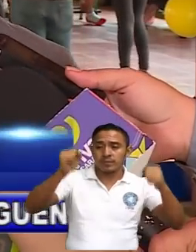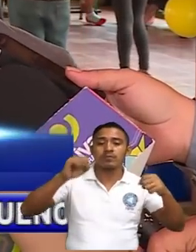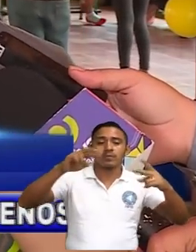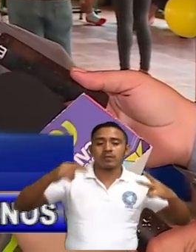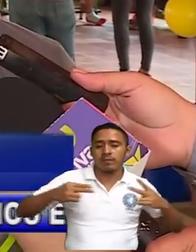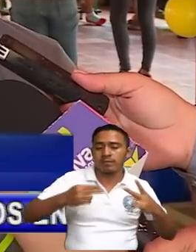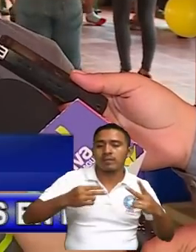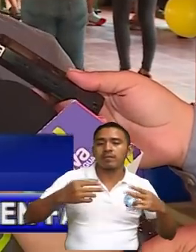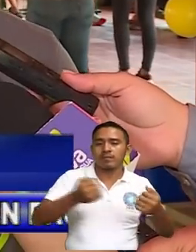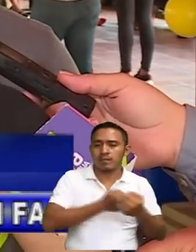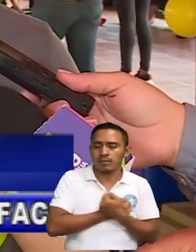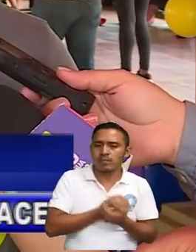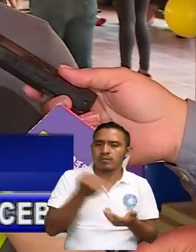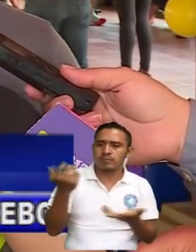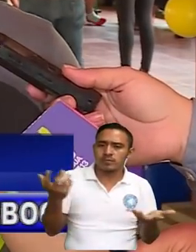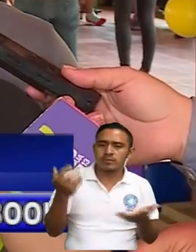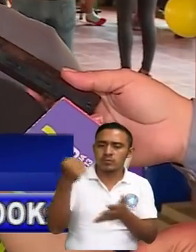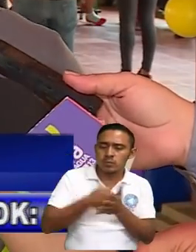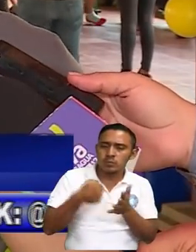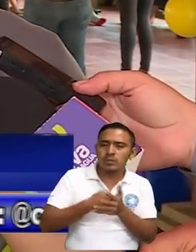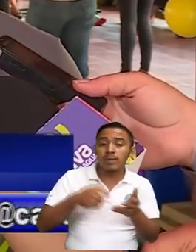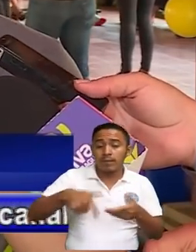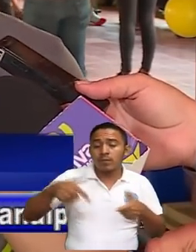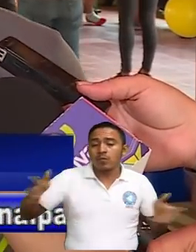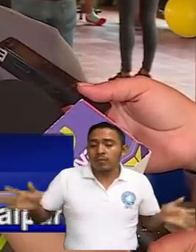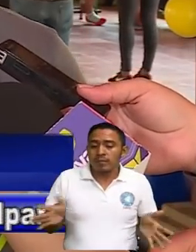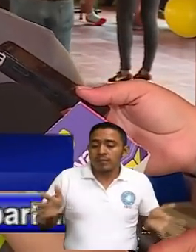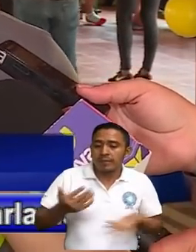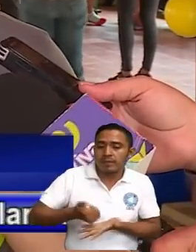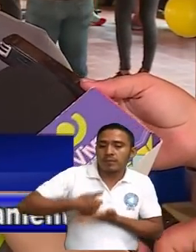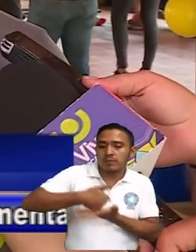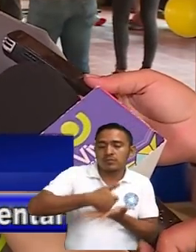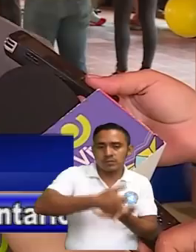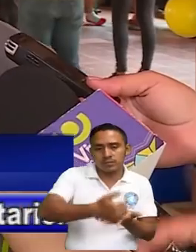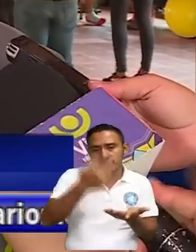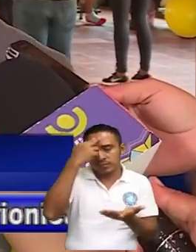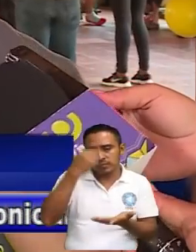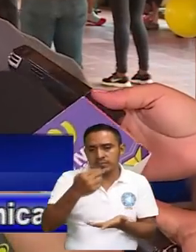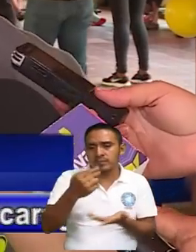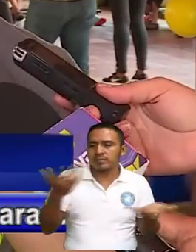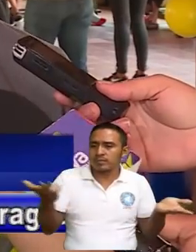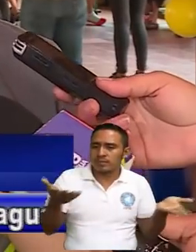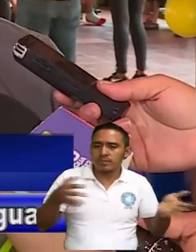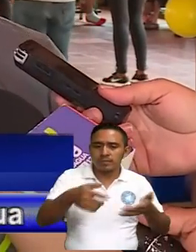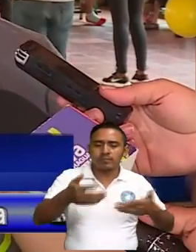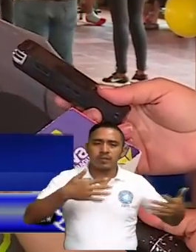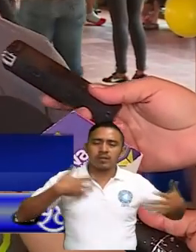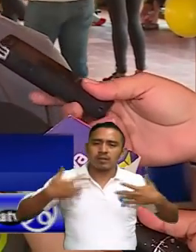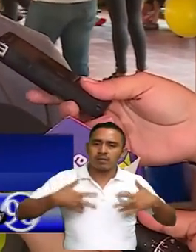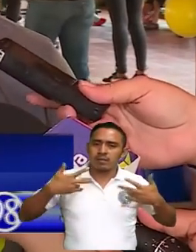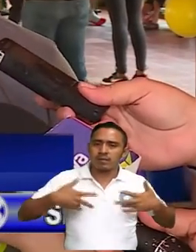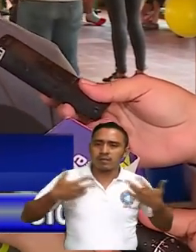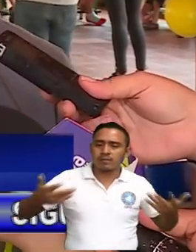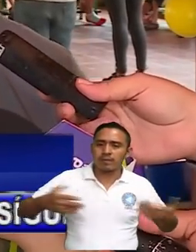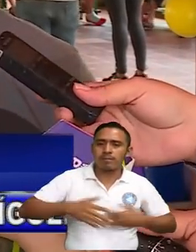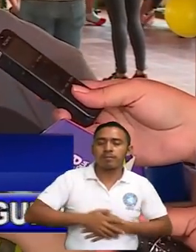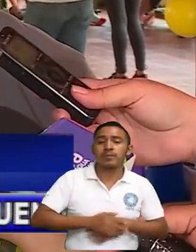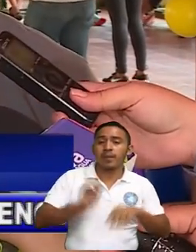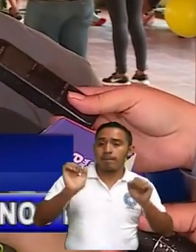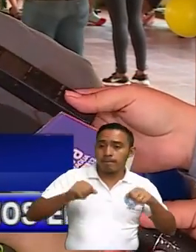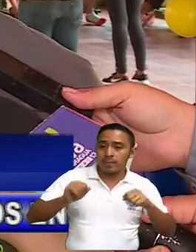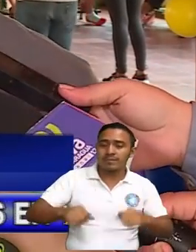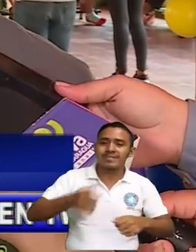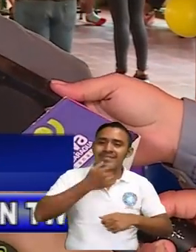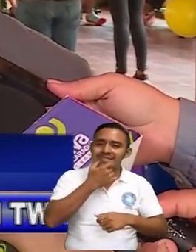del amor, con ellos la Promotoría Solidaria hoy rindiéndoles también un espacio de alegría, un espacio para poder